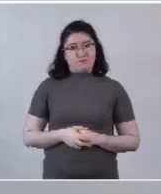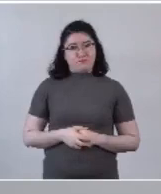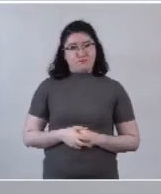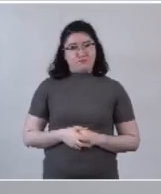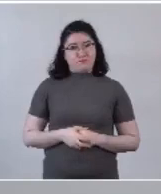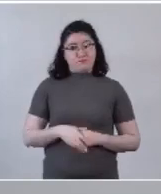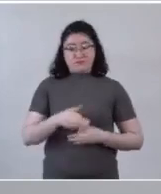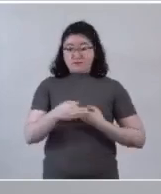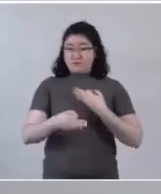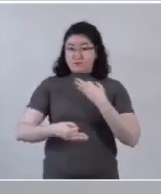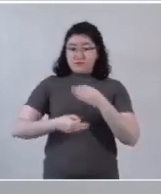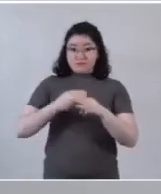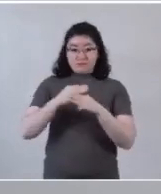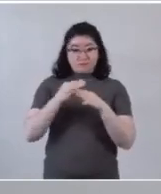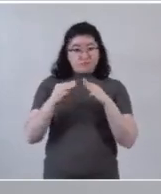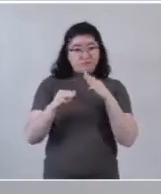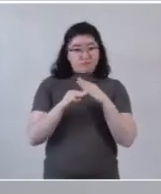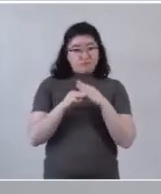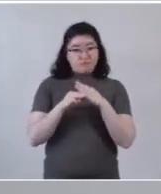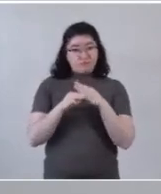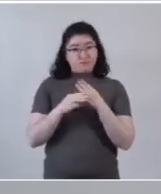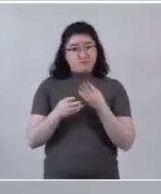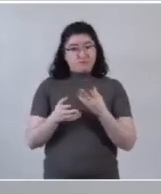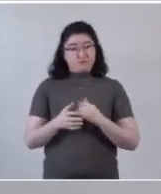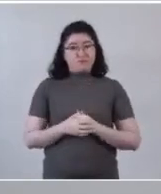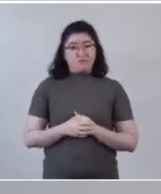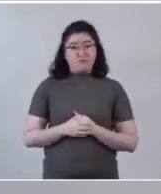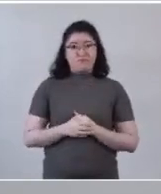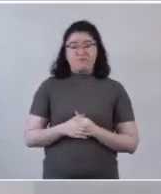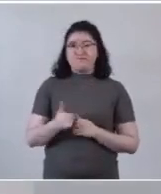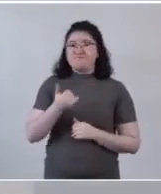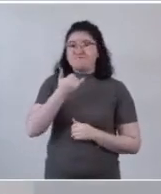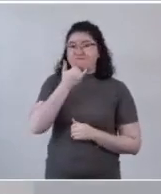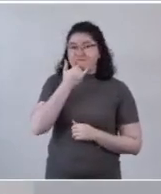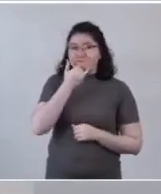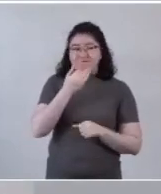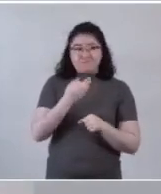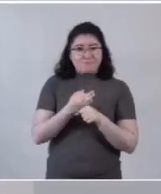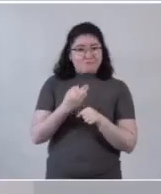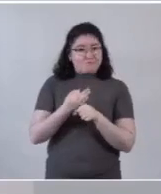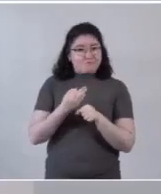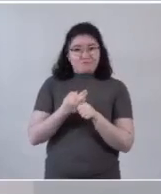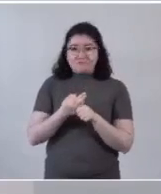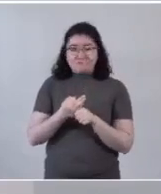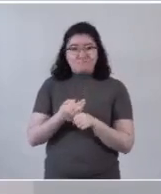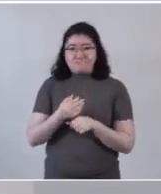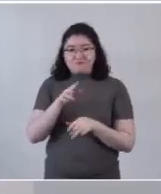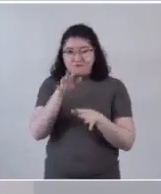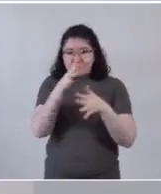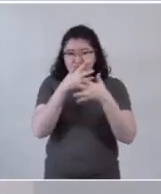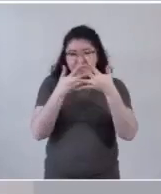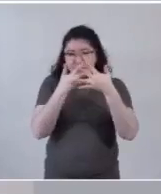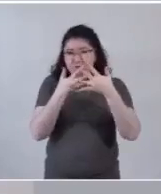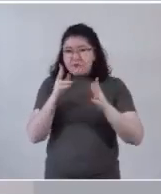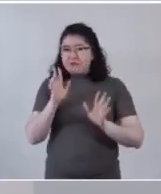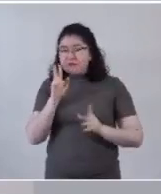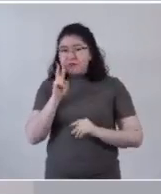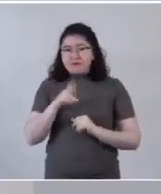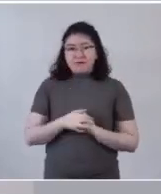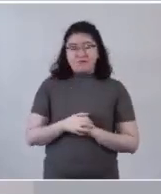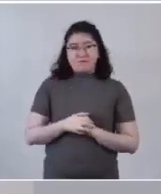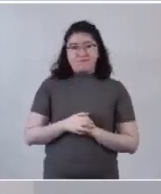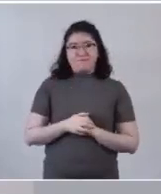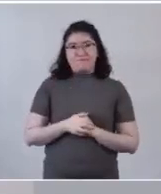de material. Raúl, un segundo porque no se está oyendo bien. Raúl, tu